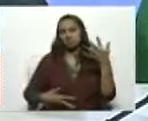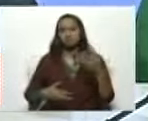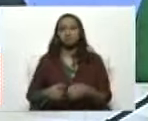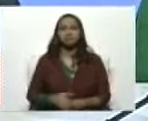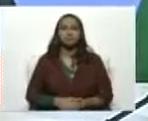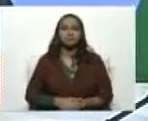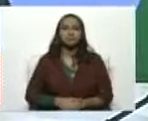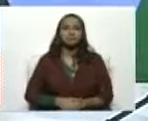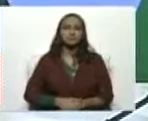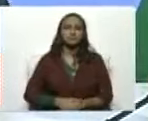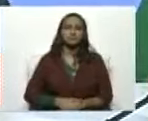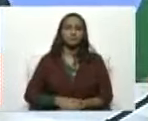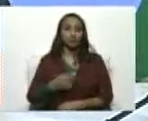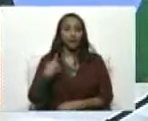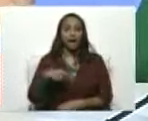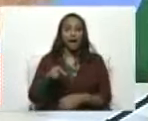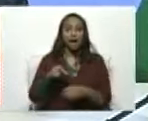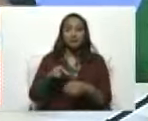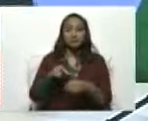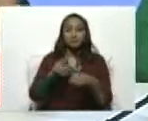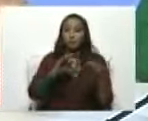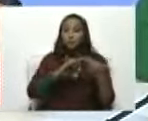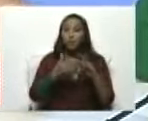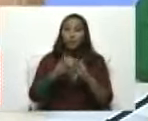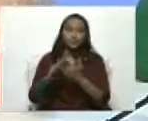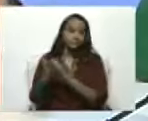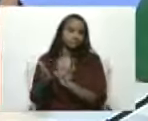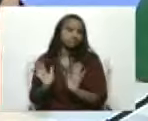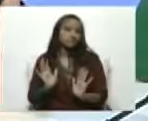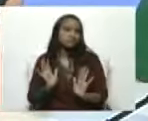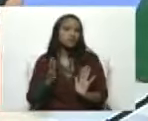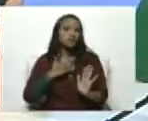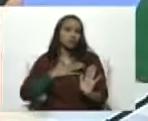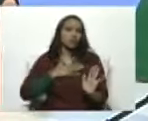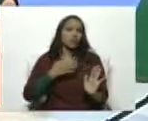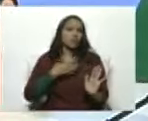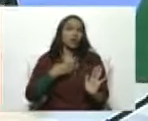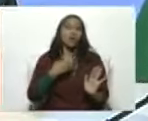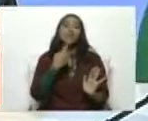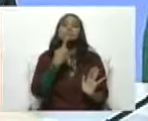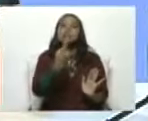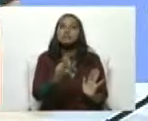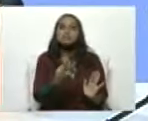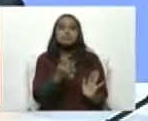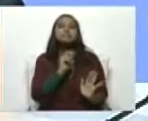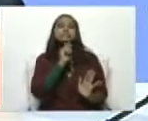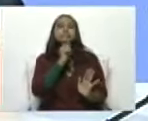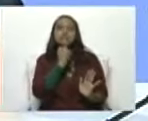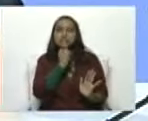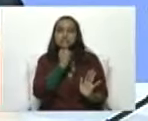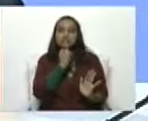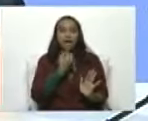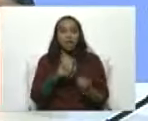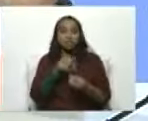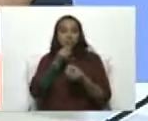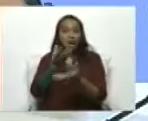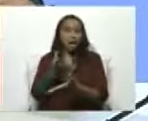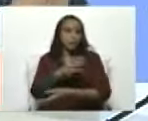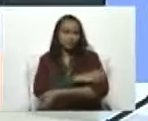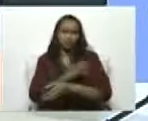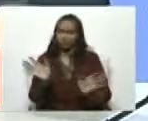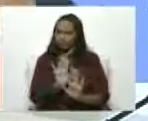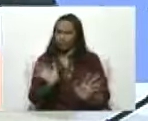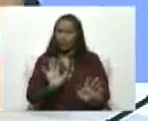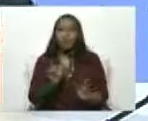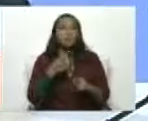Vamos cubriendo. Hay sectores, no lo voy a decir porque no tengo por qué darle secreto a mis queridos amigos de la oposición, pero hay